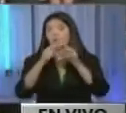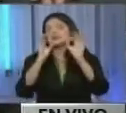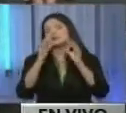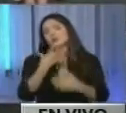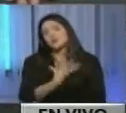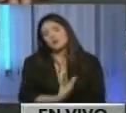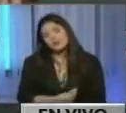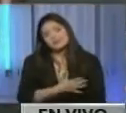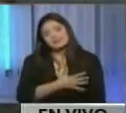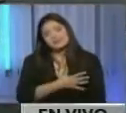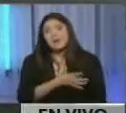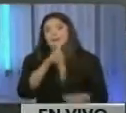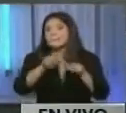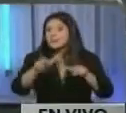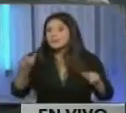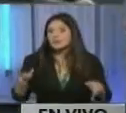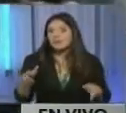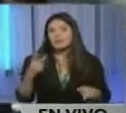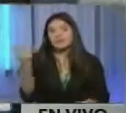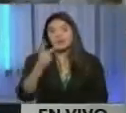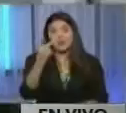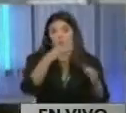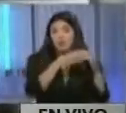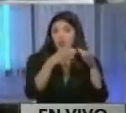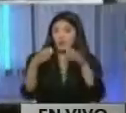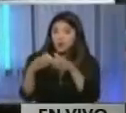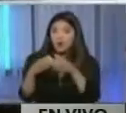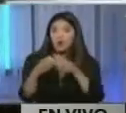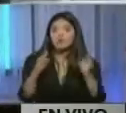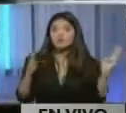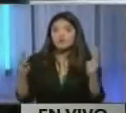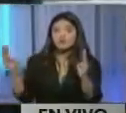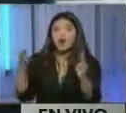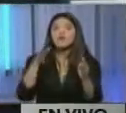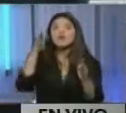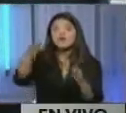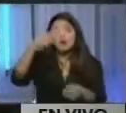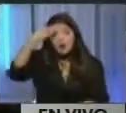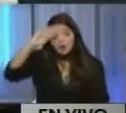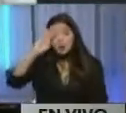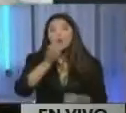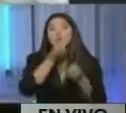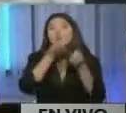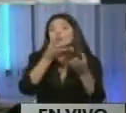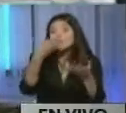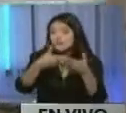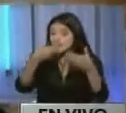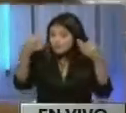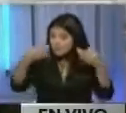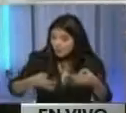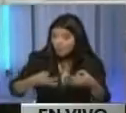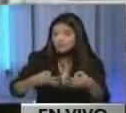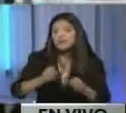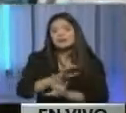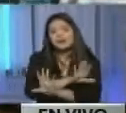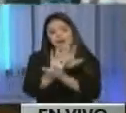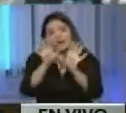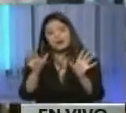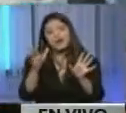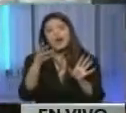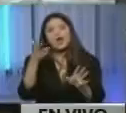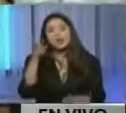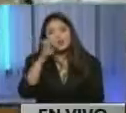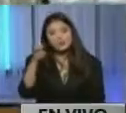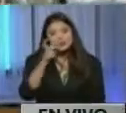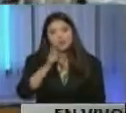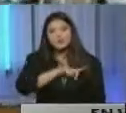conmovedor. Víctimas de ambos bandos acudieron a La Habana para contar sus testimonios y, por supuesto, escuchamos y